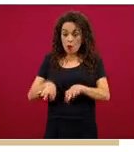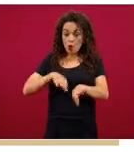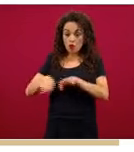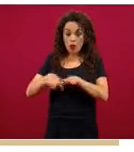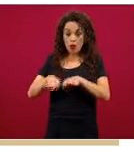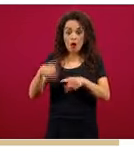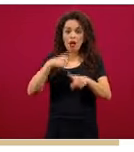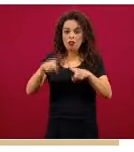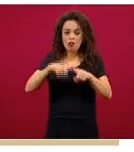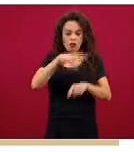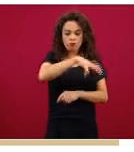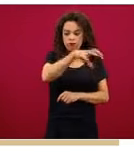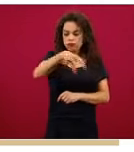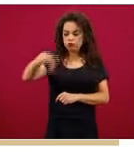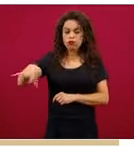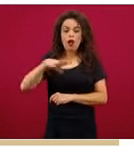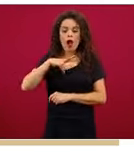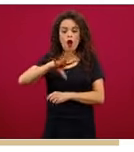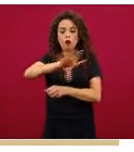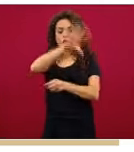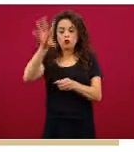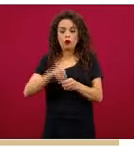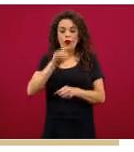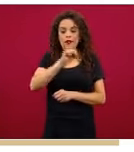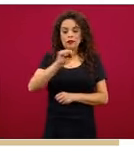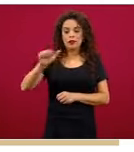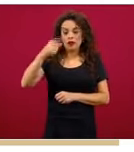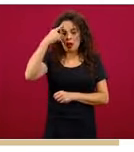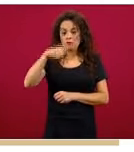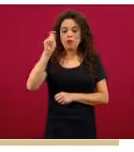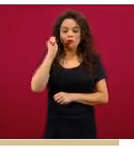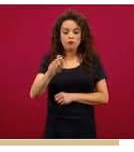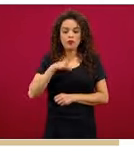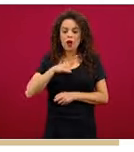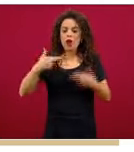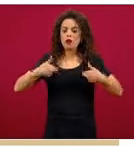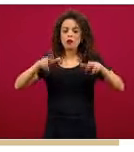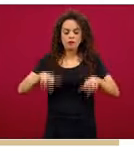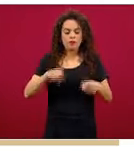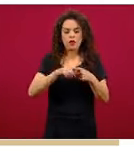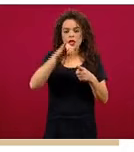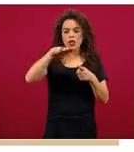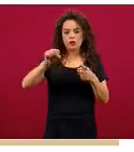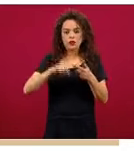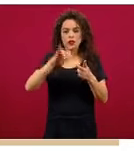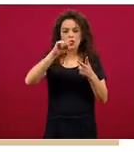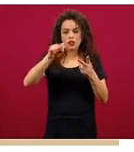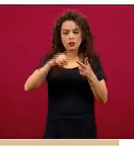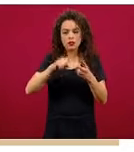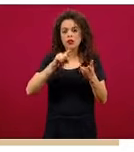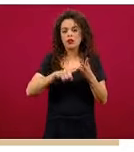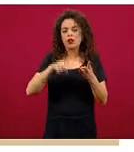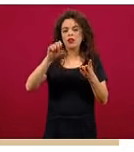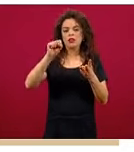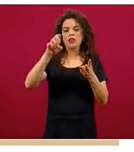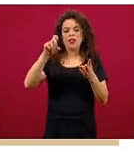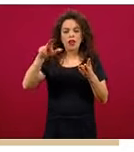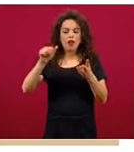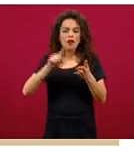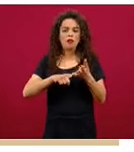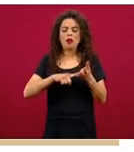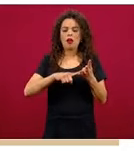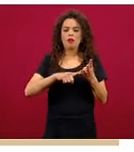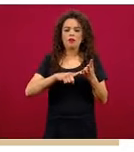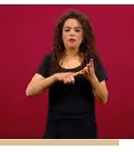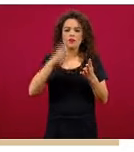está todo el sector de salud representando al IMSS, al ISSSTE, a Pemex, a Marina, a Sedena y a la Secretaría de Salud, por